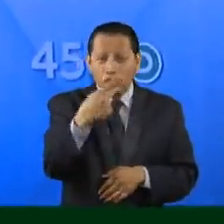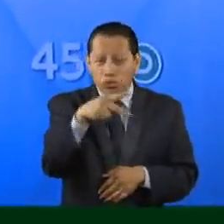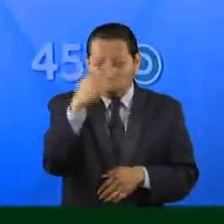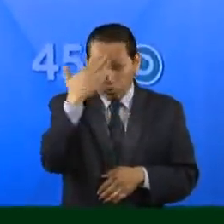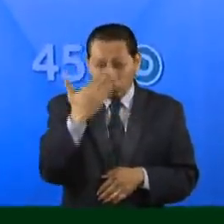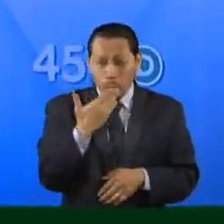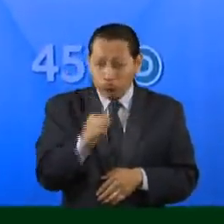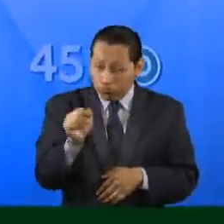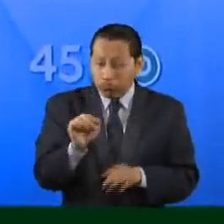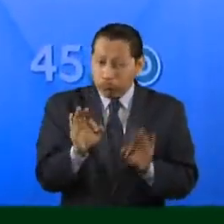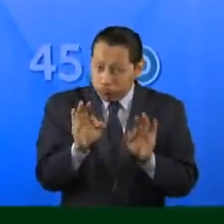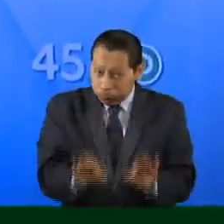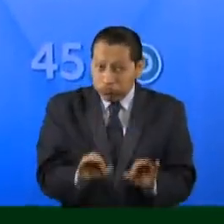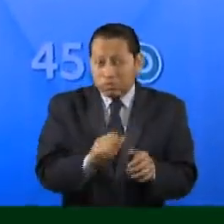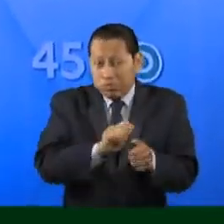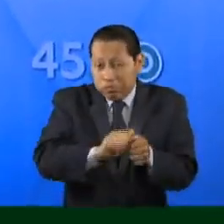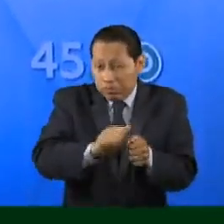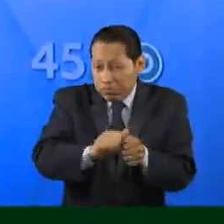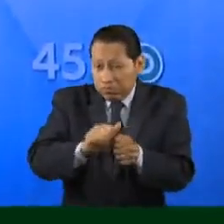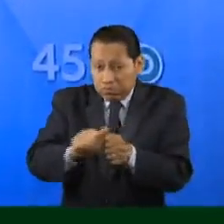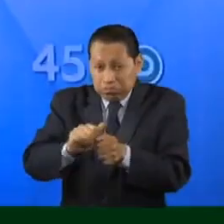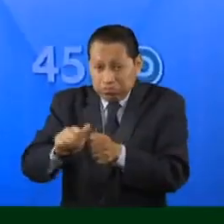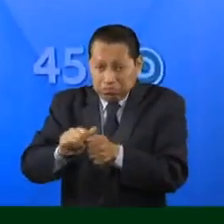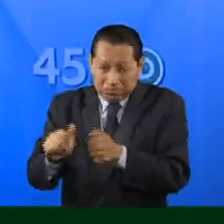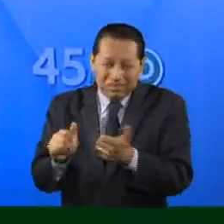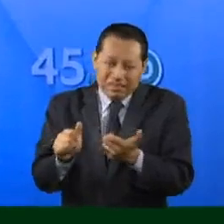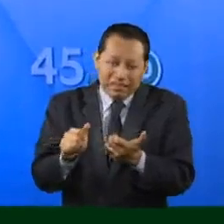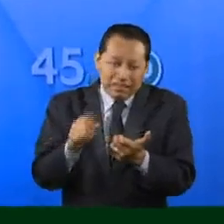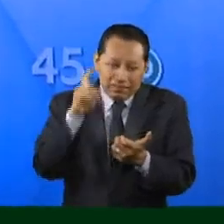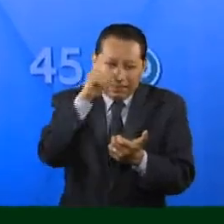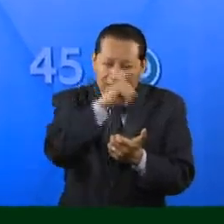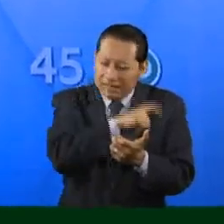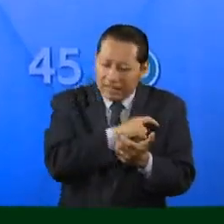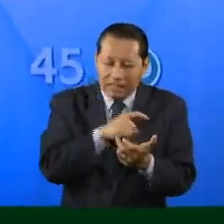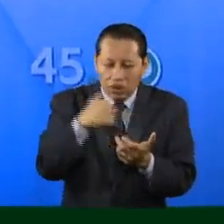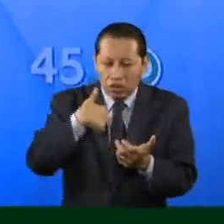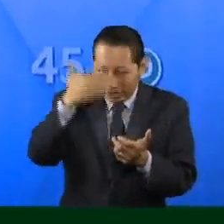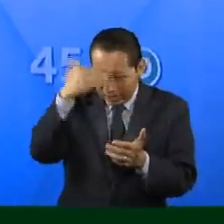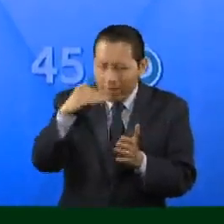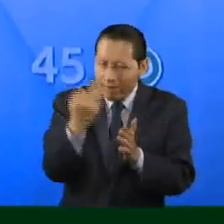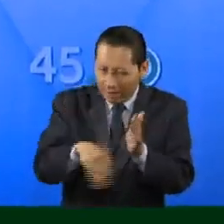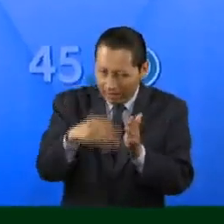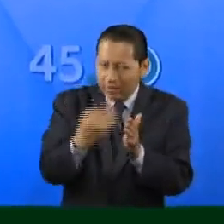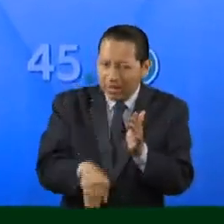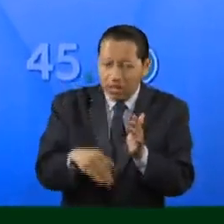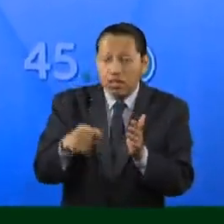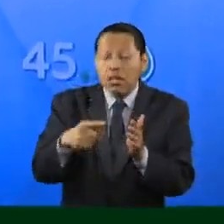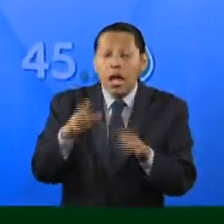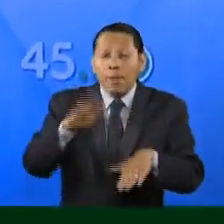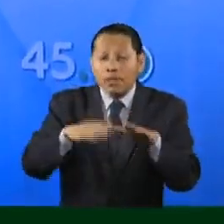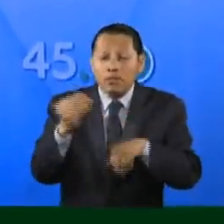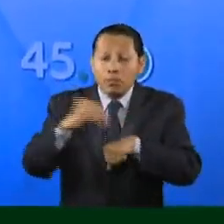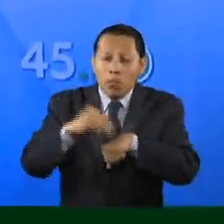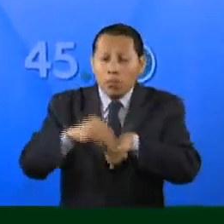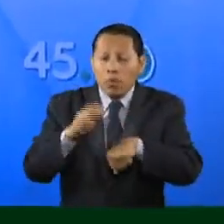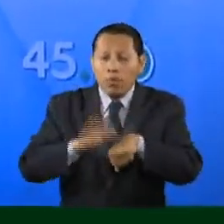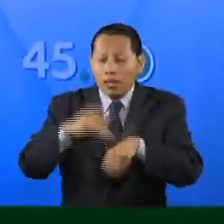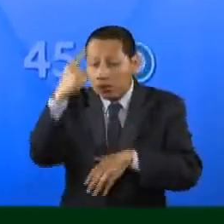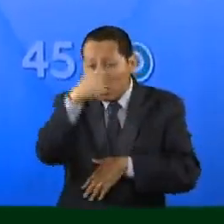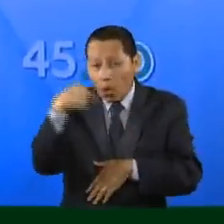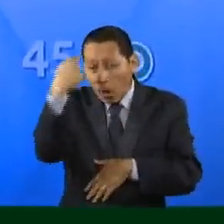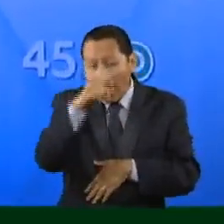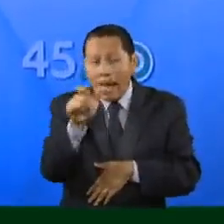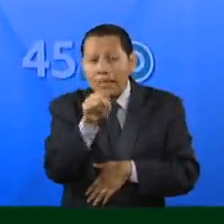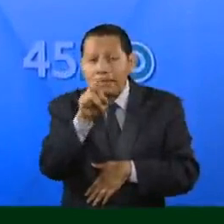talento merece, que trabajan horas extras y no se quejan y están ahí para poder tener